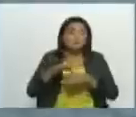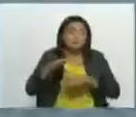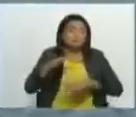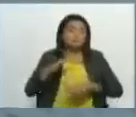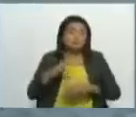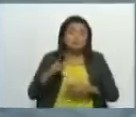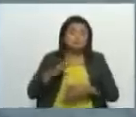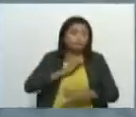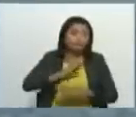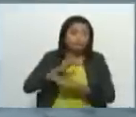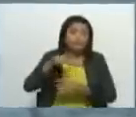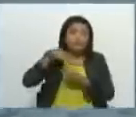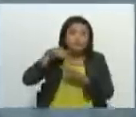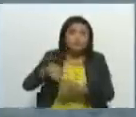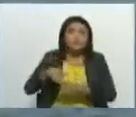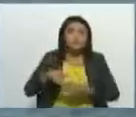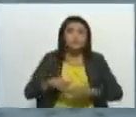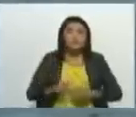delitos.